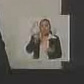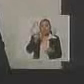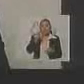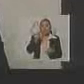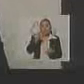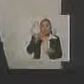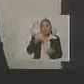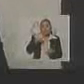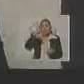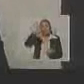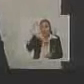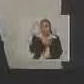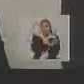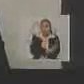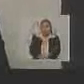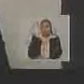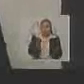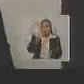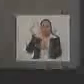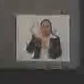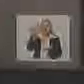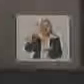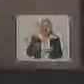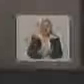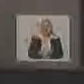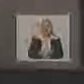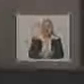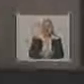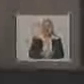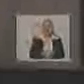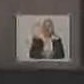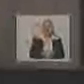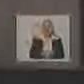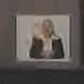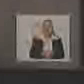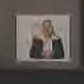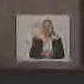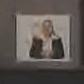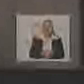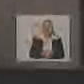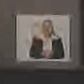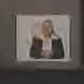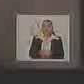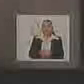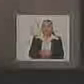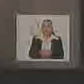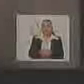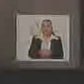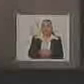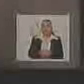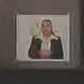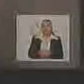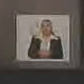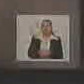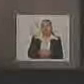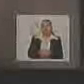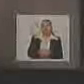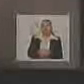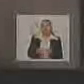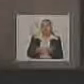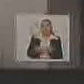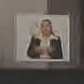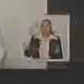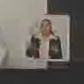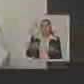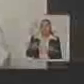la oportunidad de ser su próximo jefe delegacional. Muchas gracias. Gracias. Vamos con el candidato Elías Israel Talavera Ruiz.